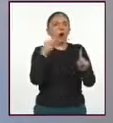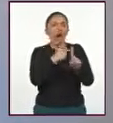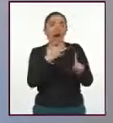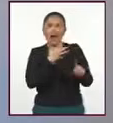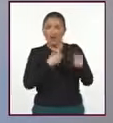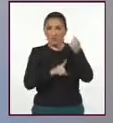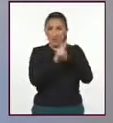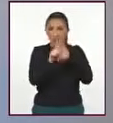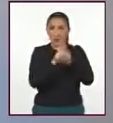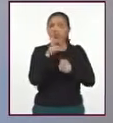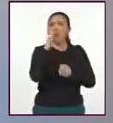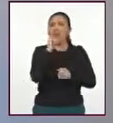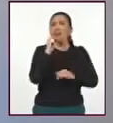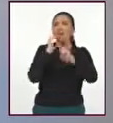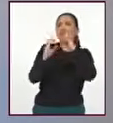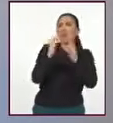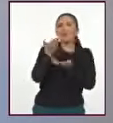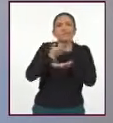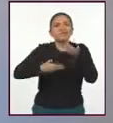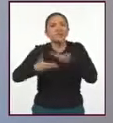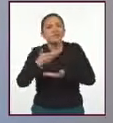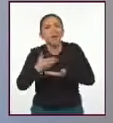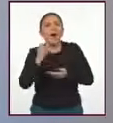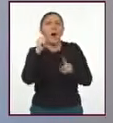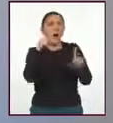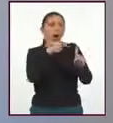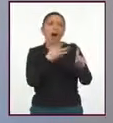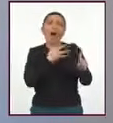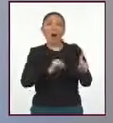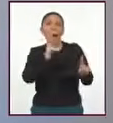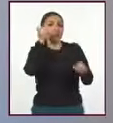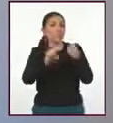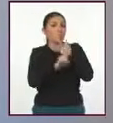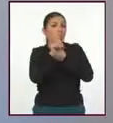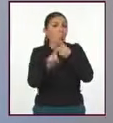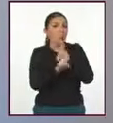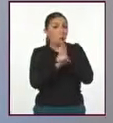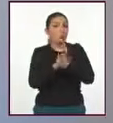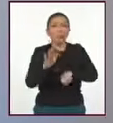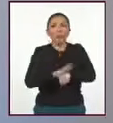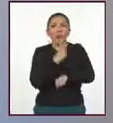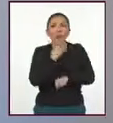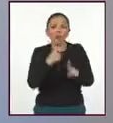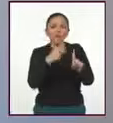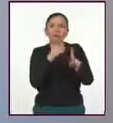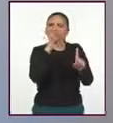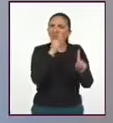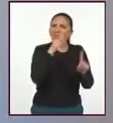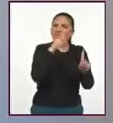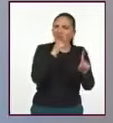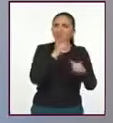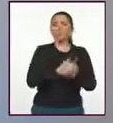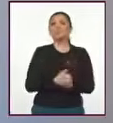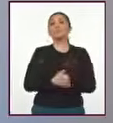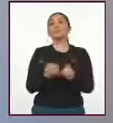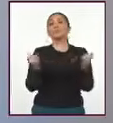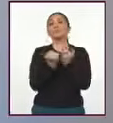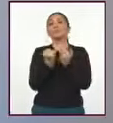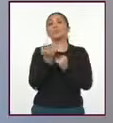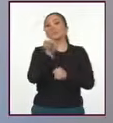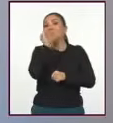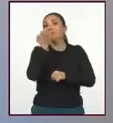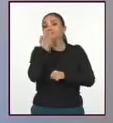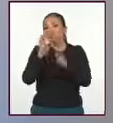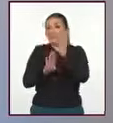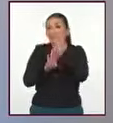para socializar o que a lo mejor puede tener otro problema que le está limitando. El rendimiento escolar, eso también hay que tenerlo